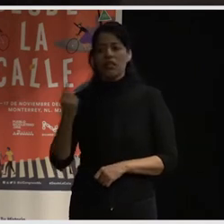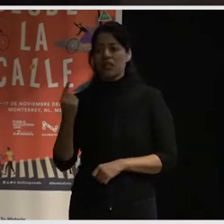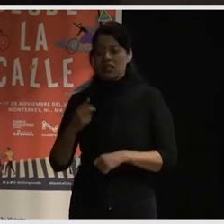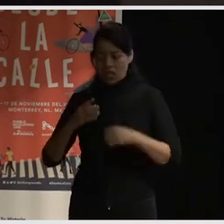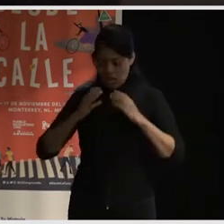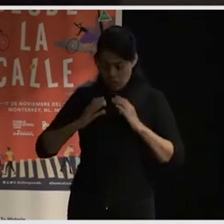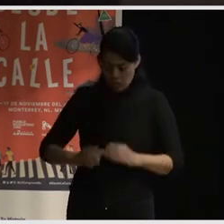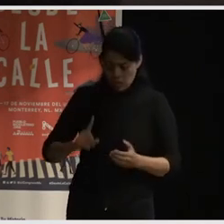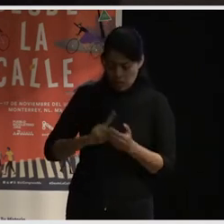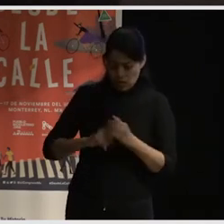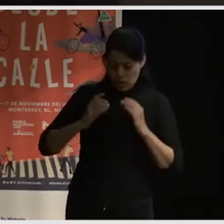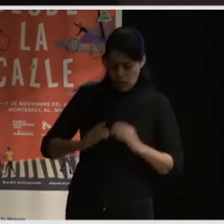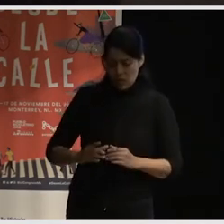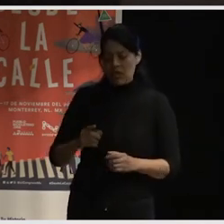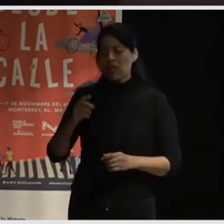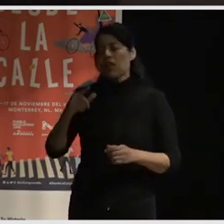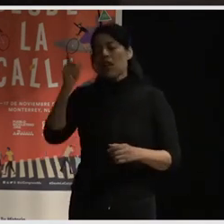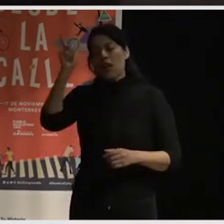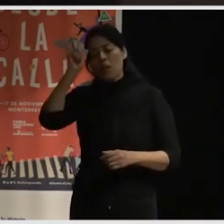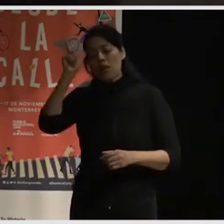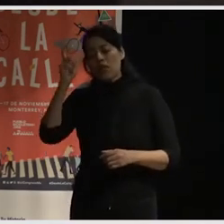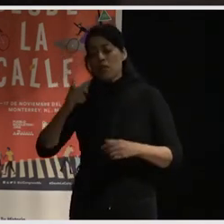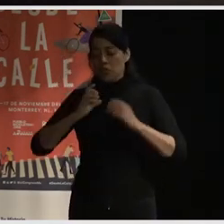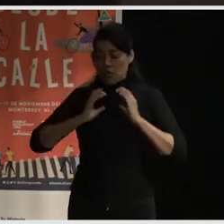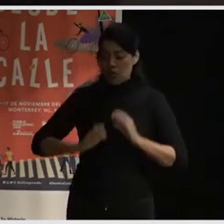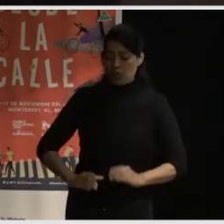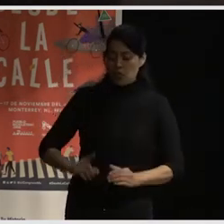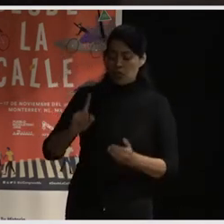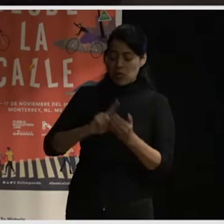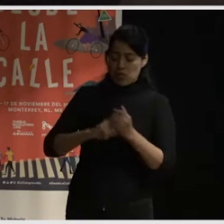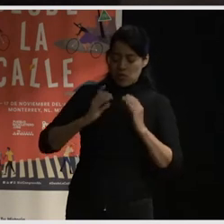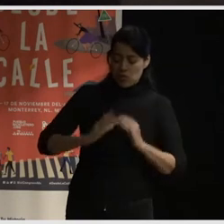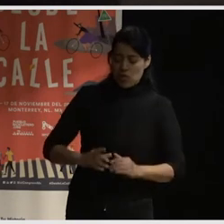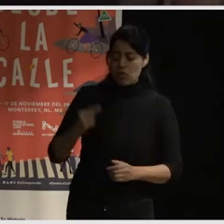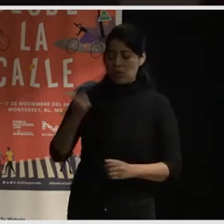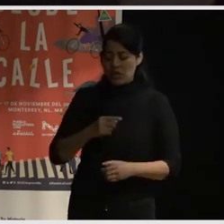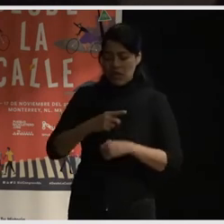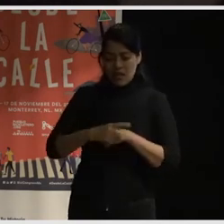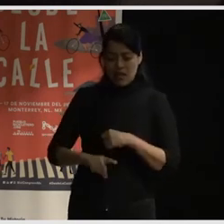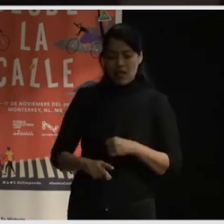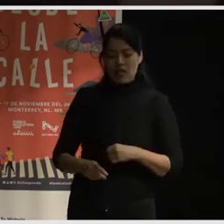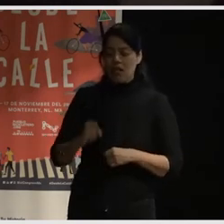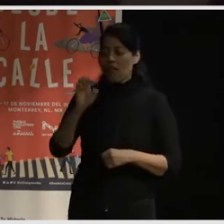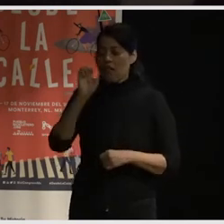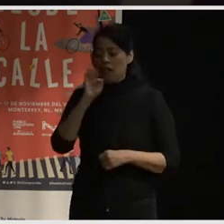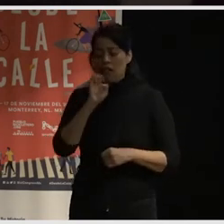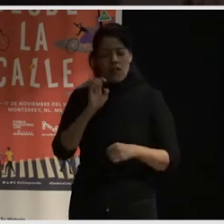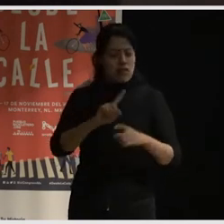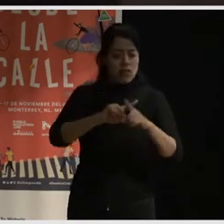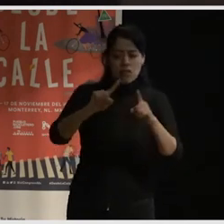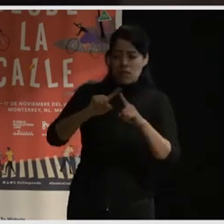en guadalupe que órganos humanos afecta a la completa migración aquí en monterrey también en escobedo en todas